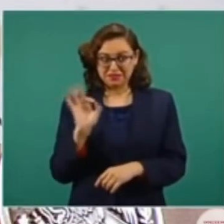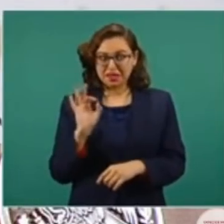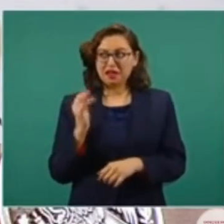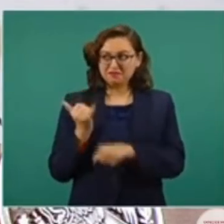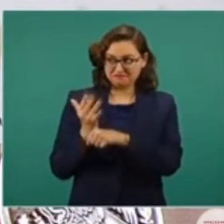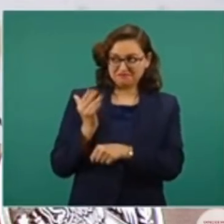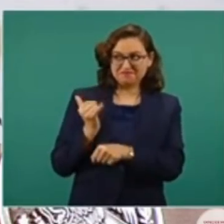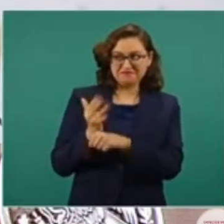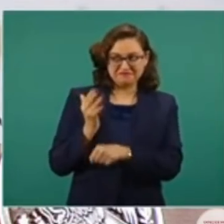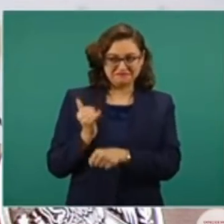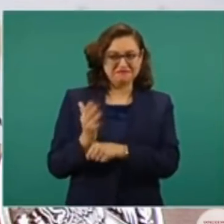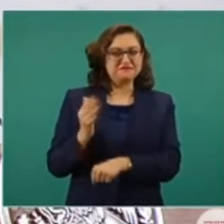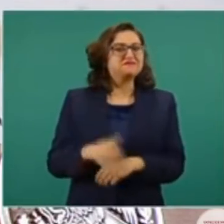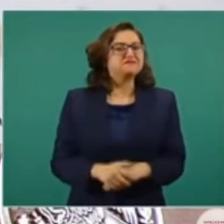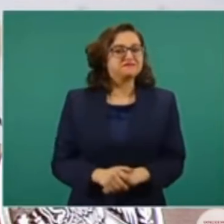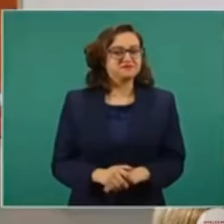Gracias.